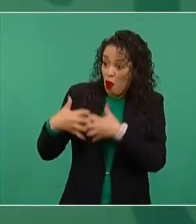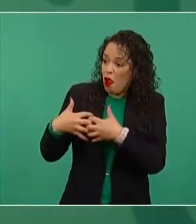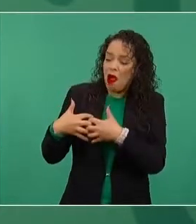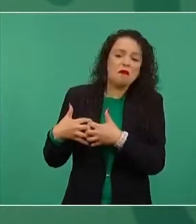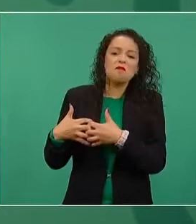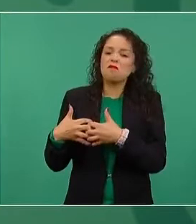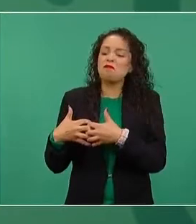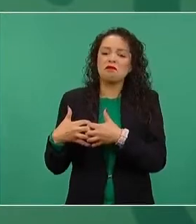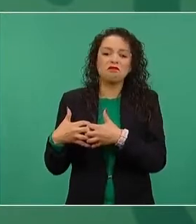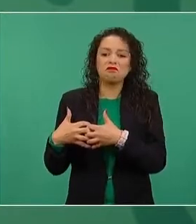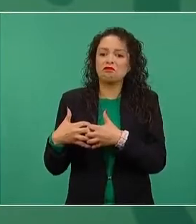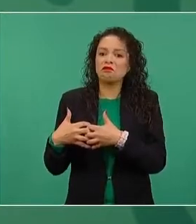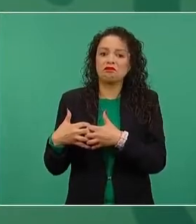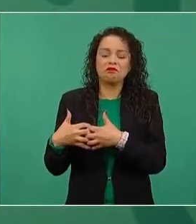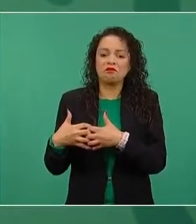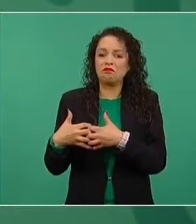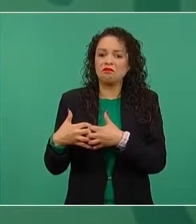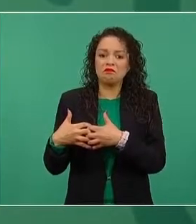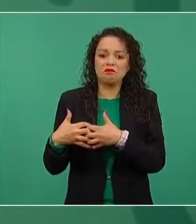Todo